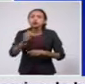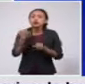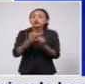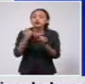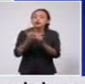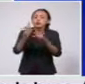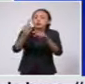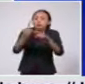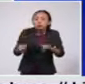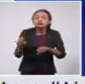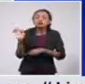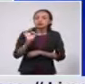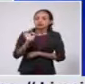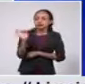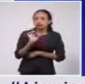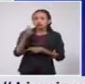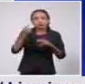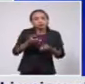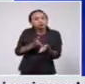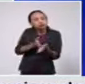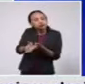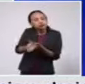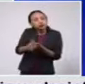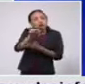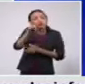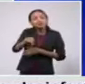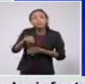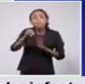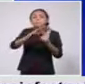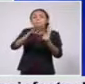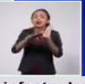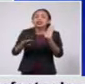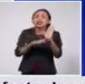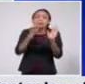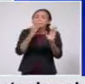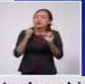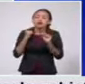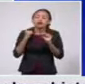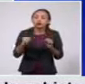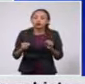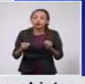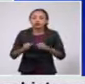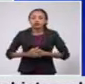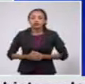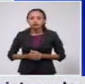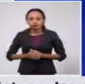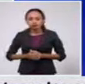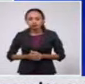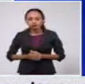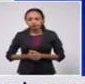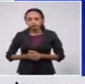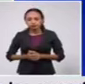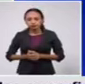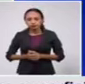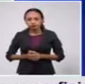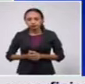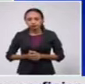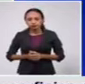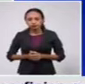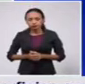todavía hay que continuar extremando todavía más las medidas de restricción en este